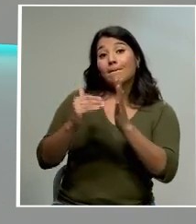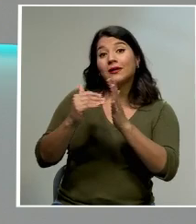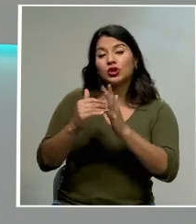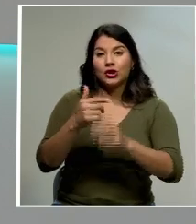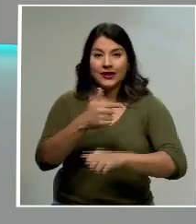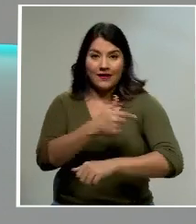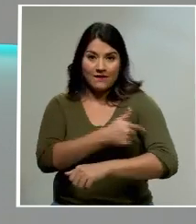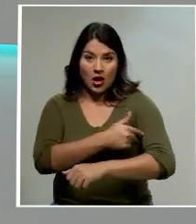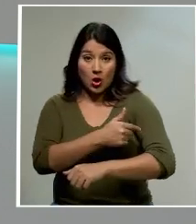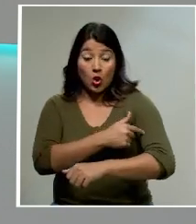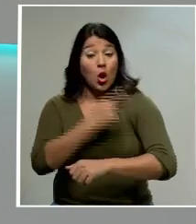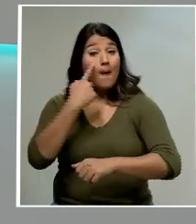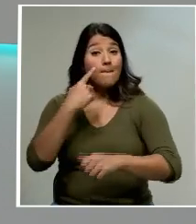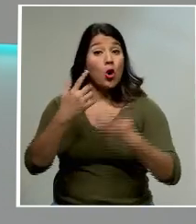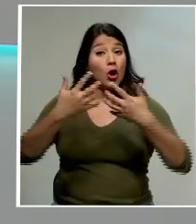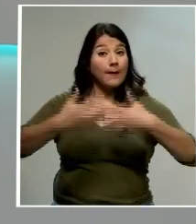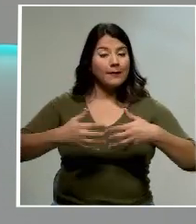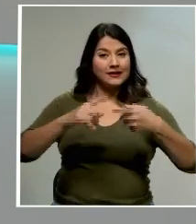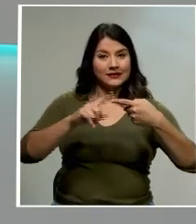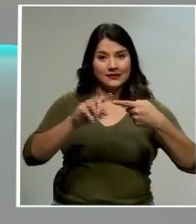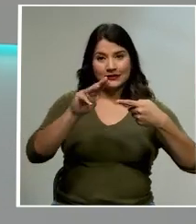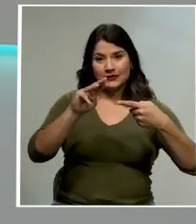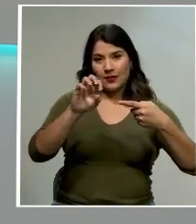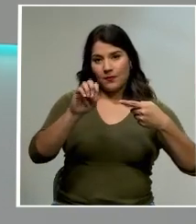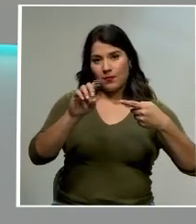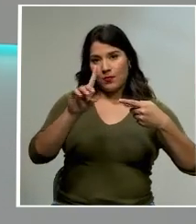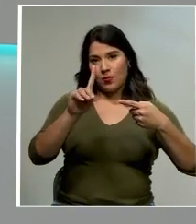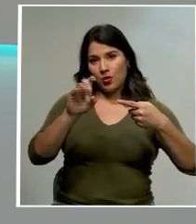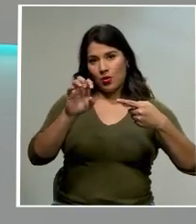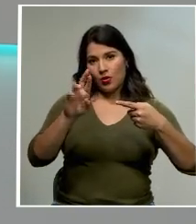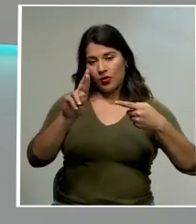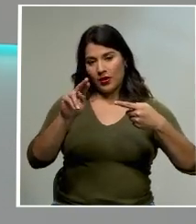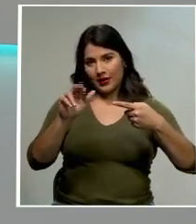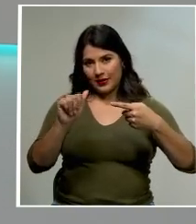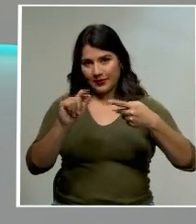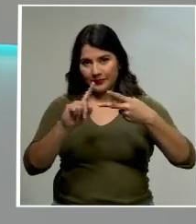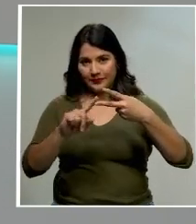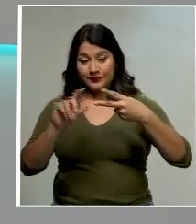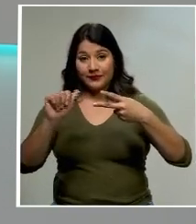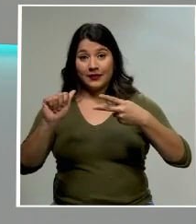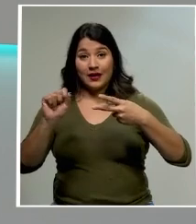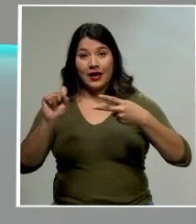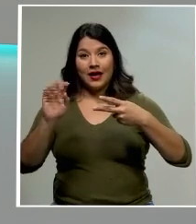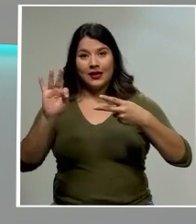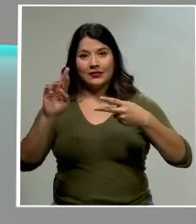vacunas de los laboratorios Moderna y AstraZeneca.